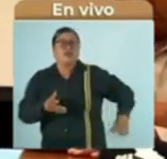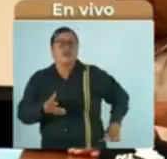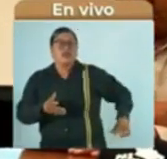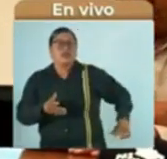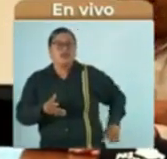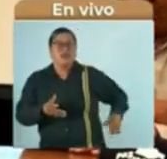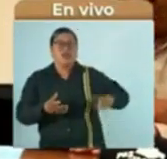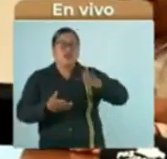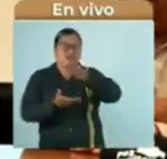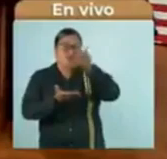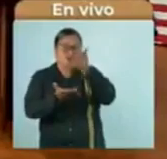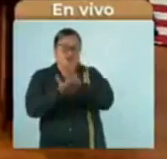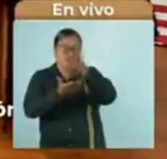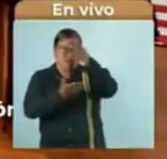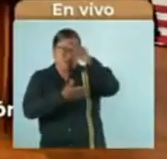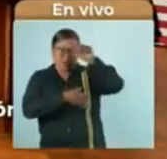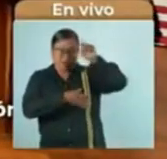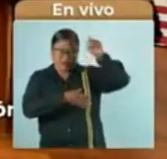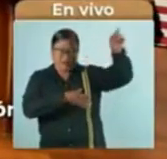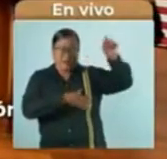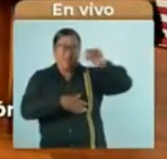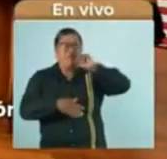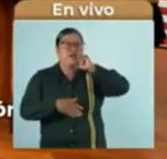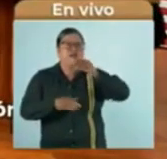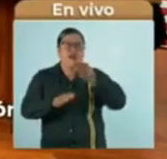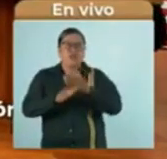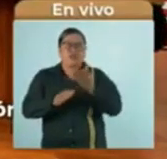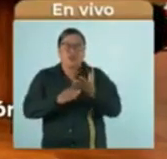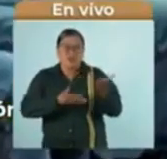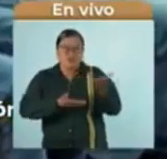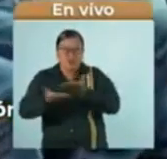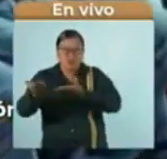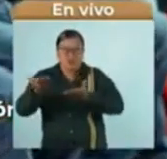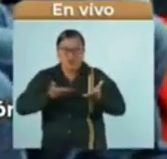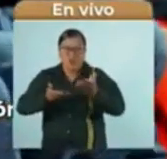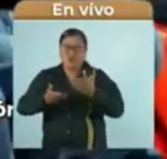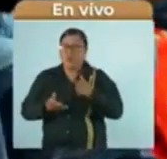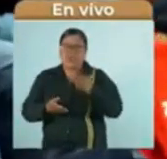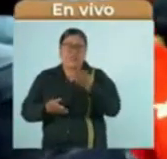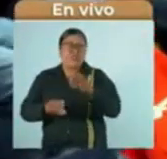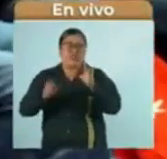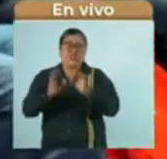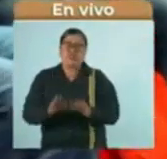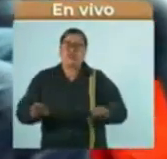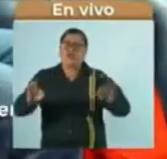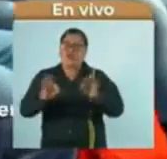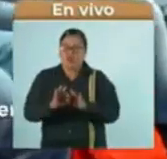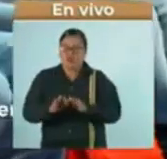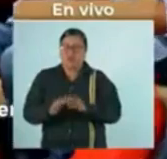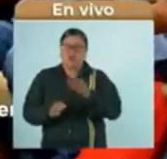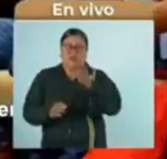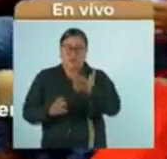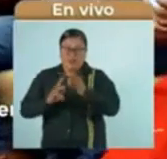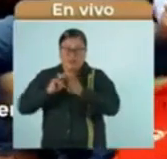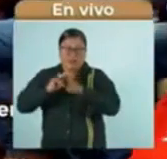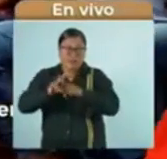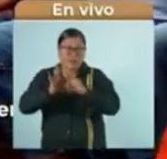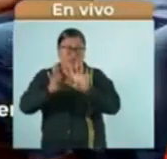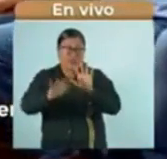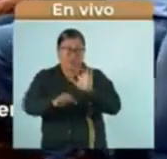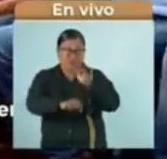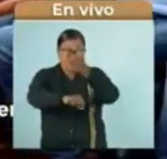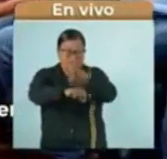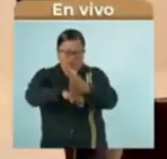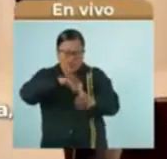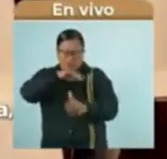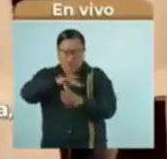la Ciudad de México y el resultado yo digo es importante porque a partir de que se instaló la mesa